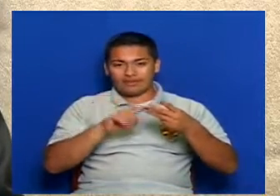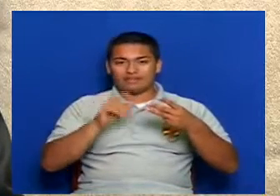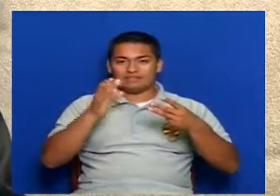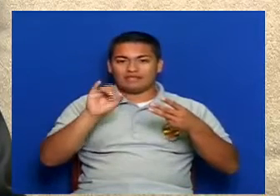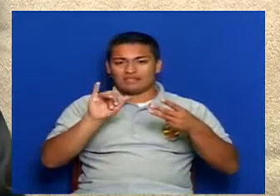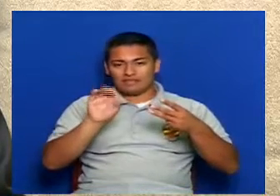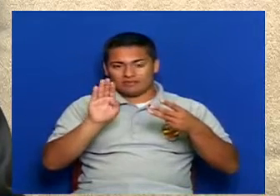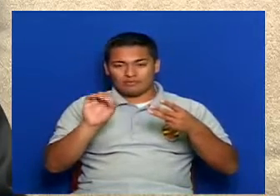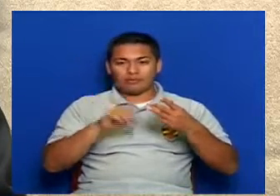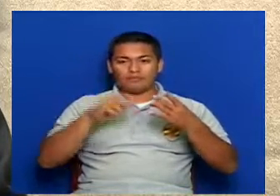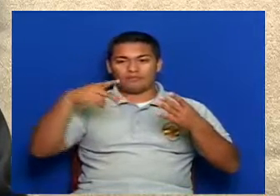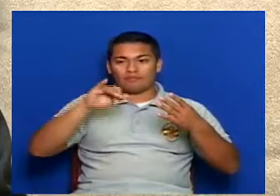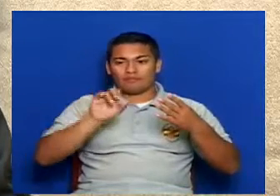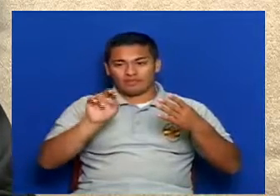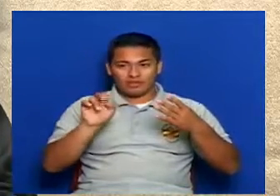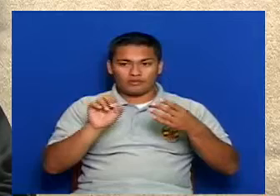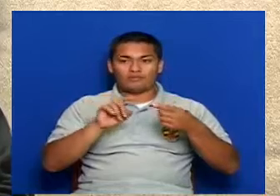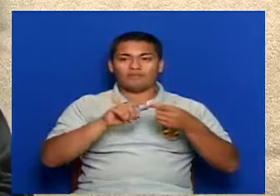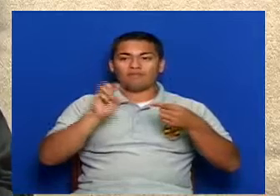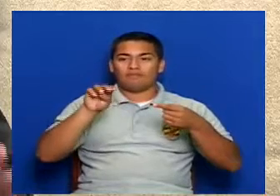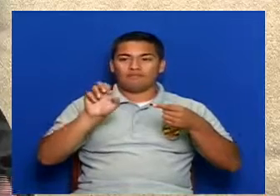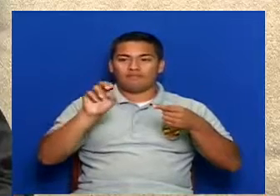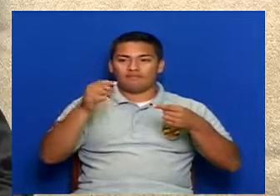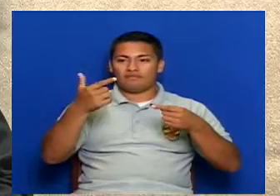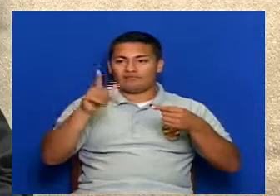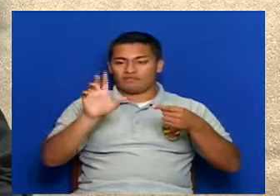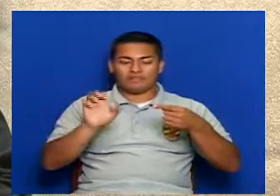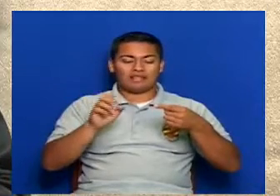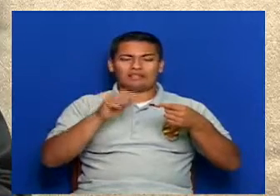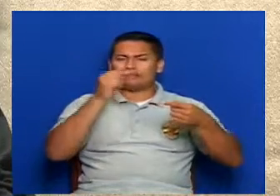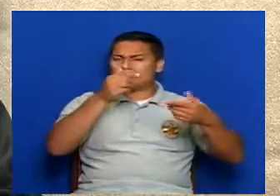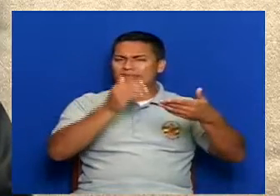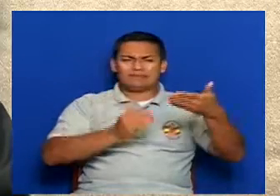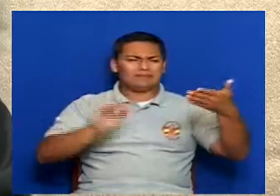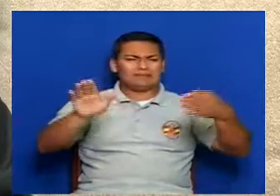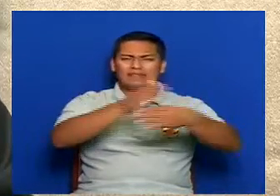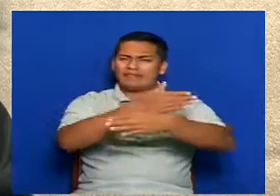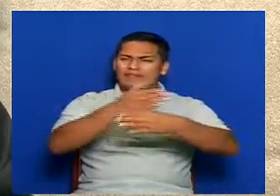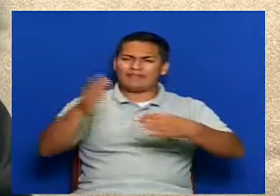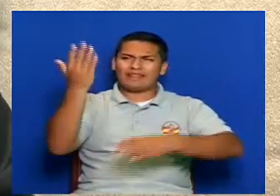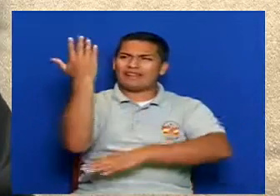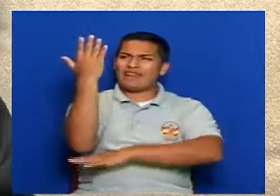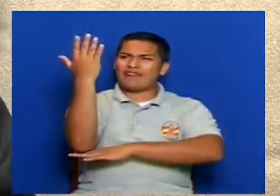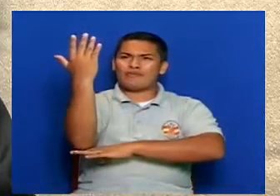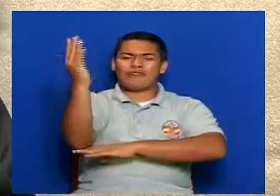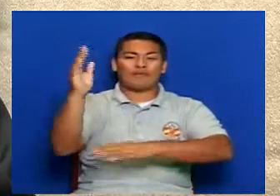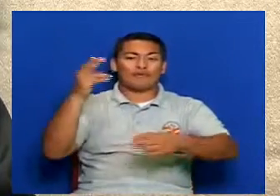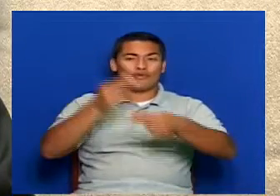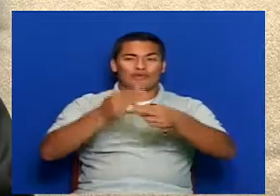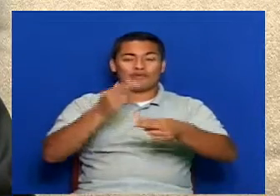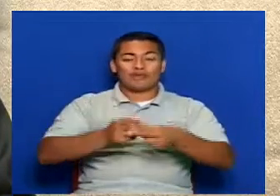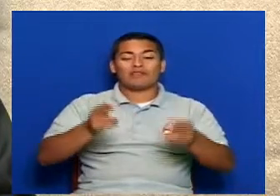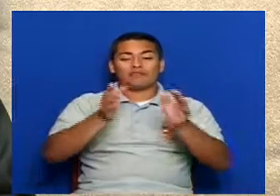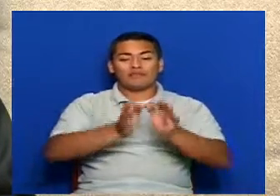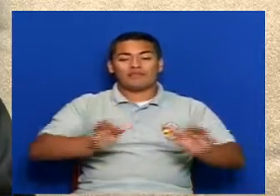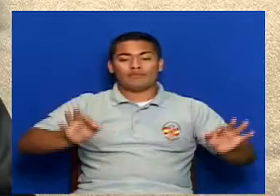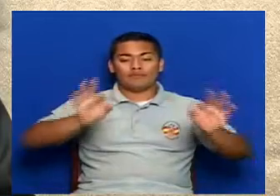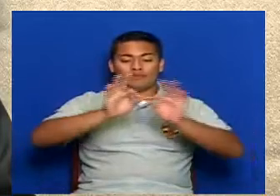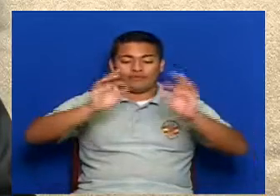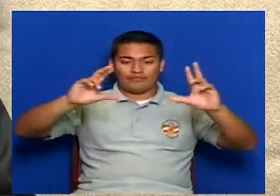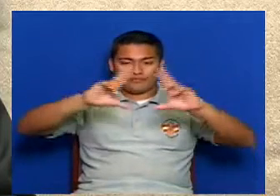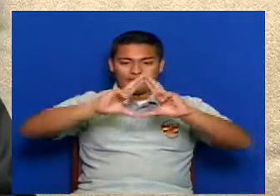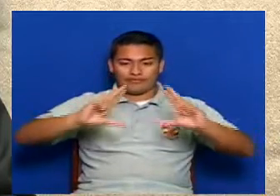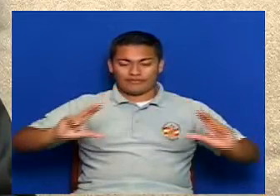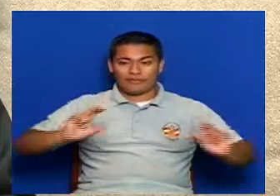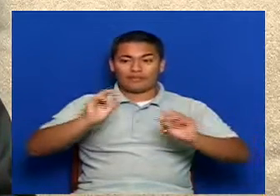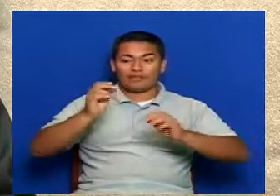seibo el mangle y otras especies que son importantes no sólo en nicaragua la caoba es una de las